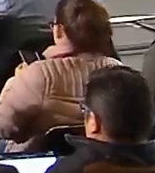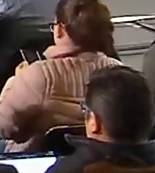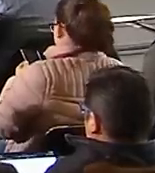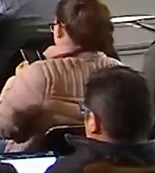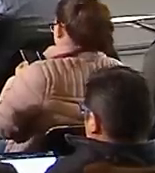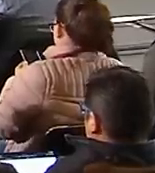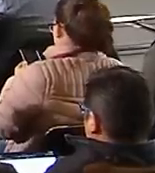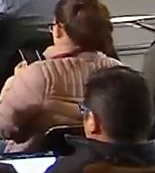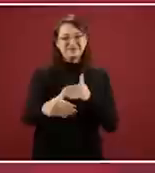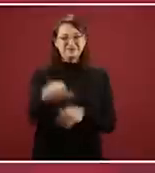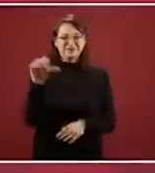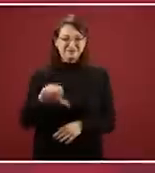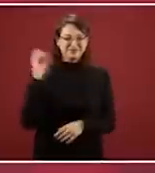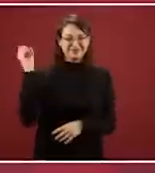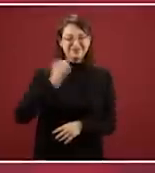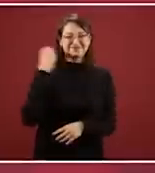con esta conferencia.